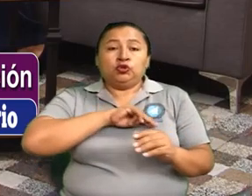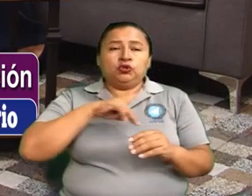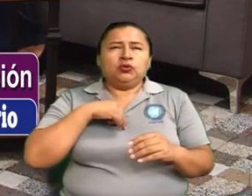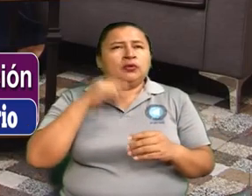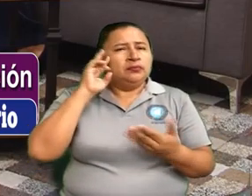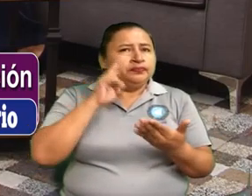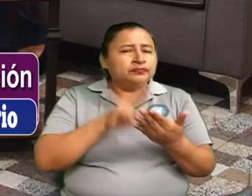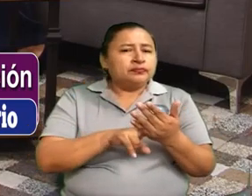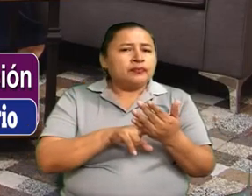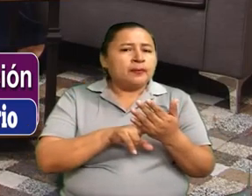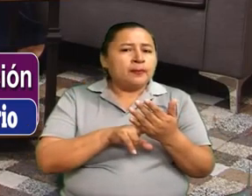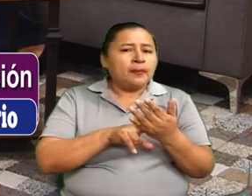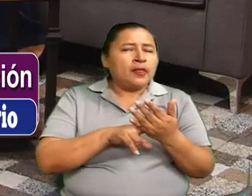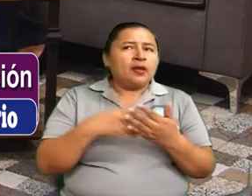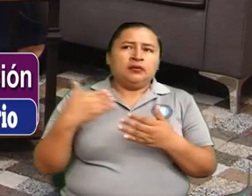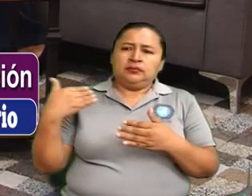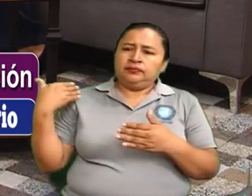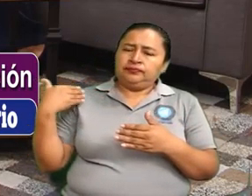recuento